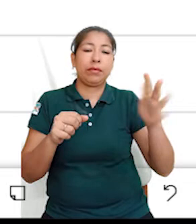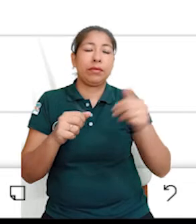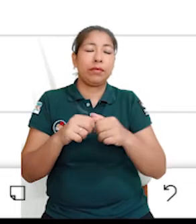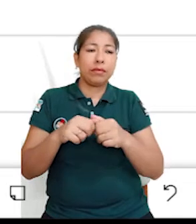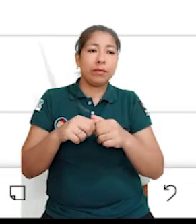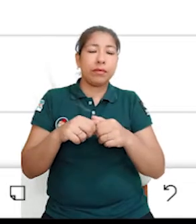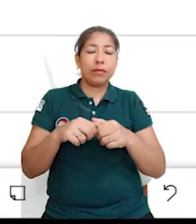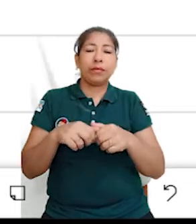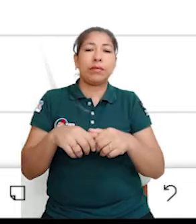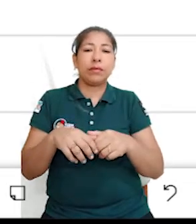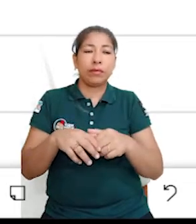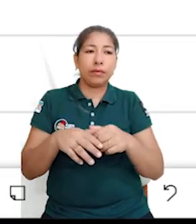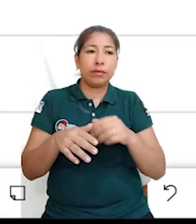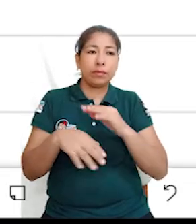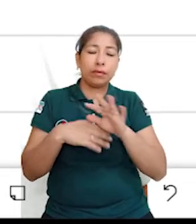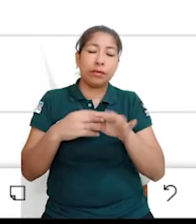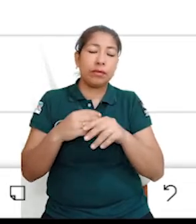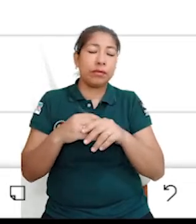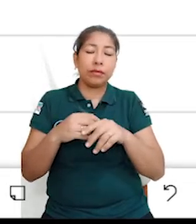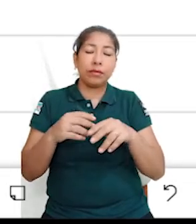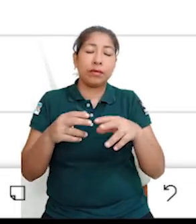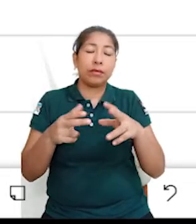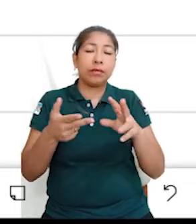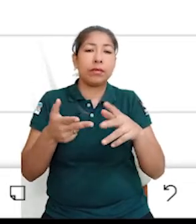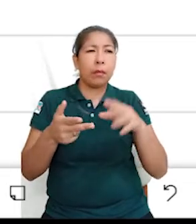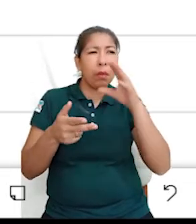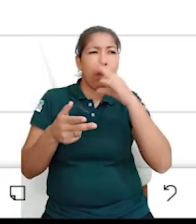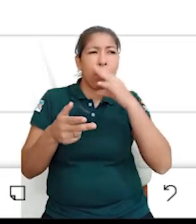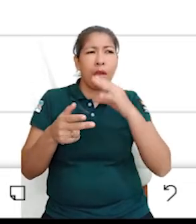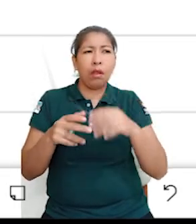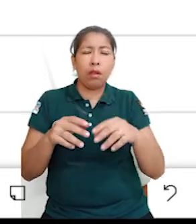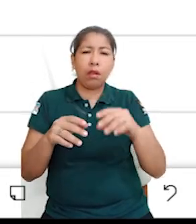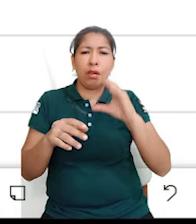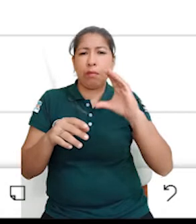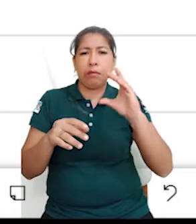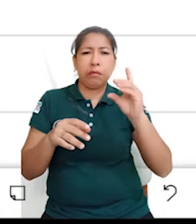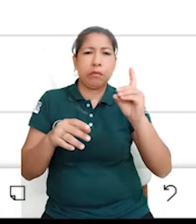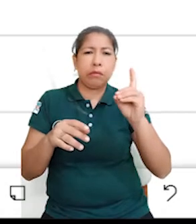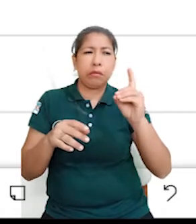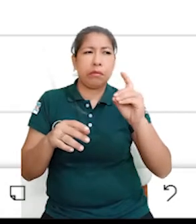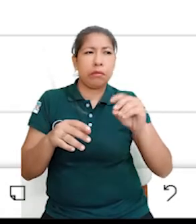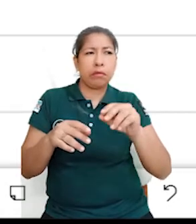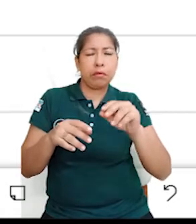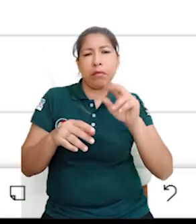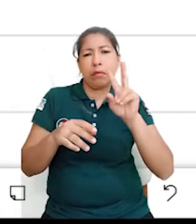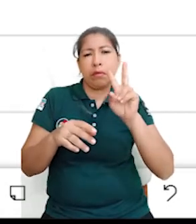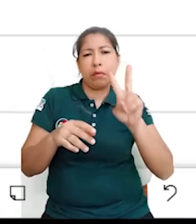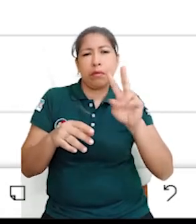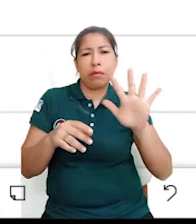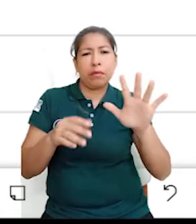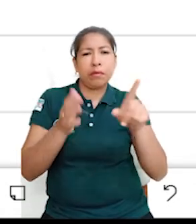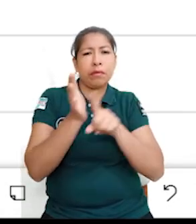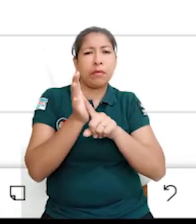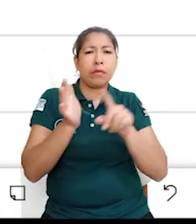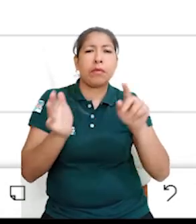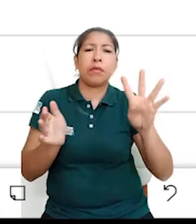nuestro común denominador es simplemente 25 menos 4x. Dividimos estas dos expresiones, 25